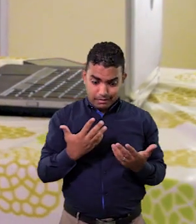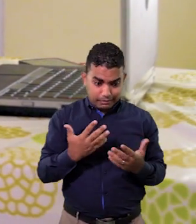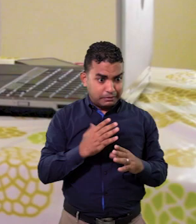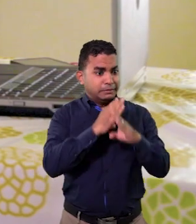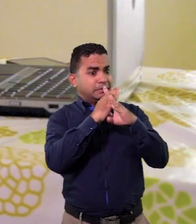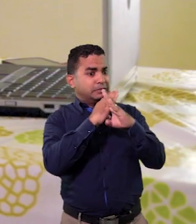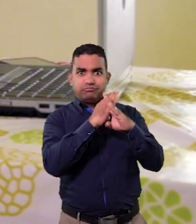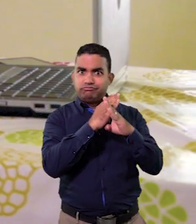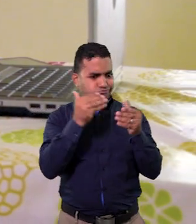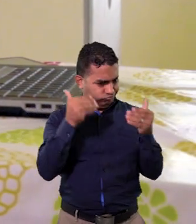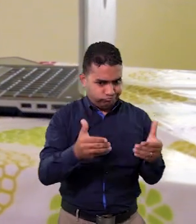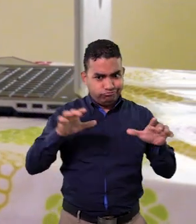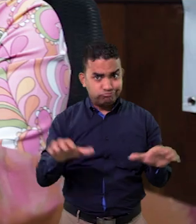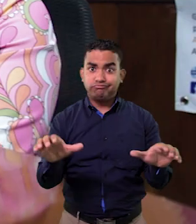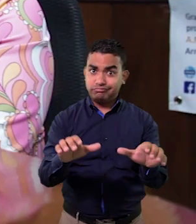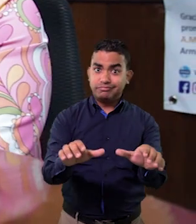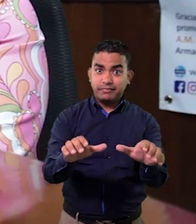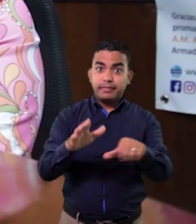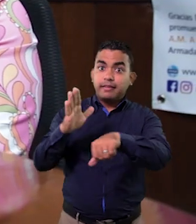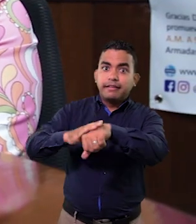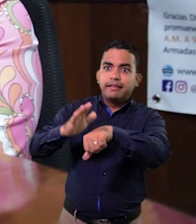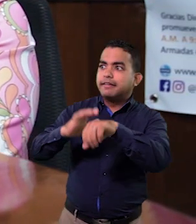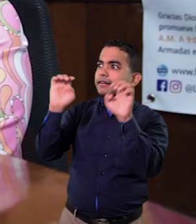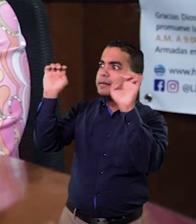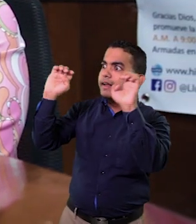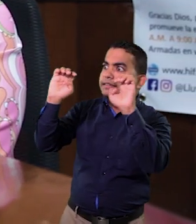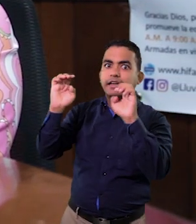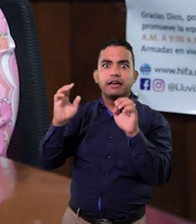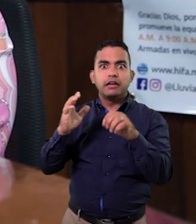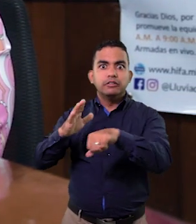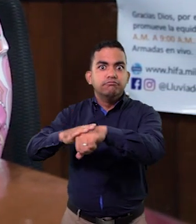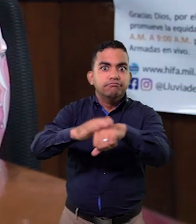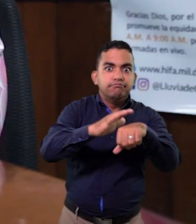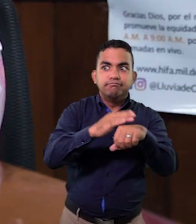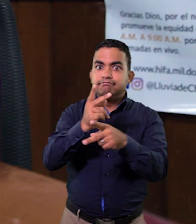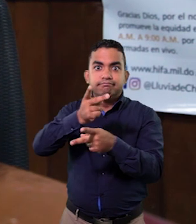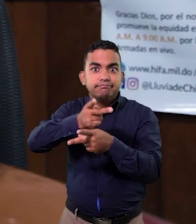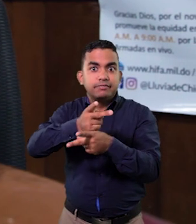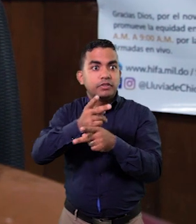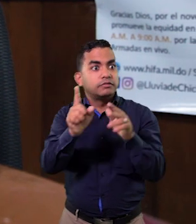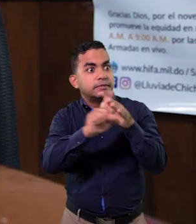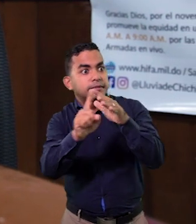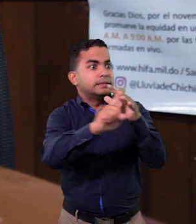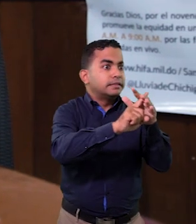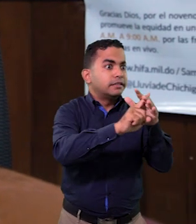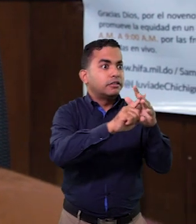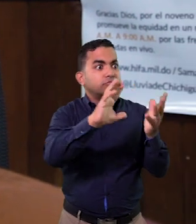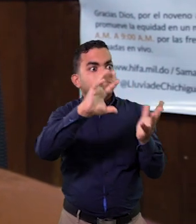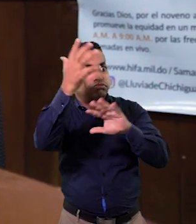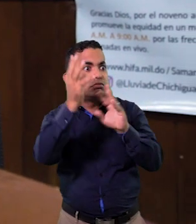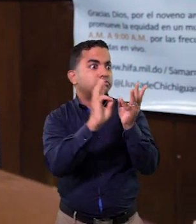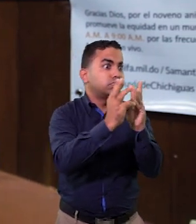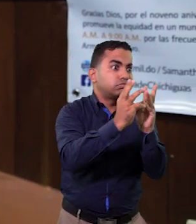por nada ni por nadie. Que las advertencias meteorológicas y las medidas de prevención ante riesgos